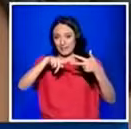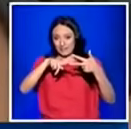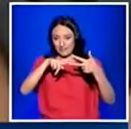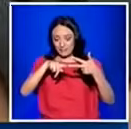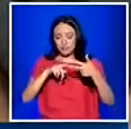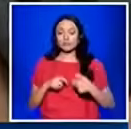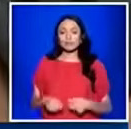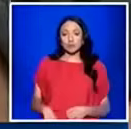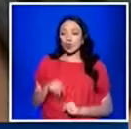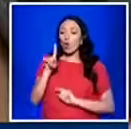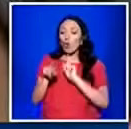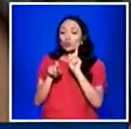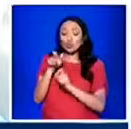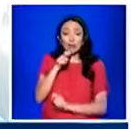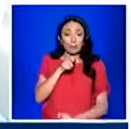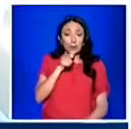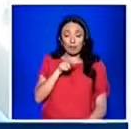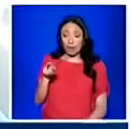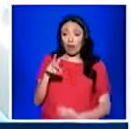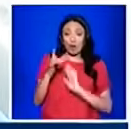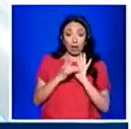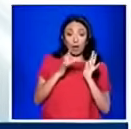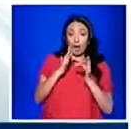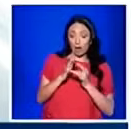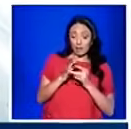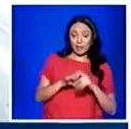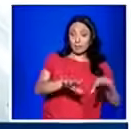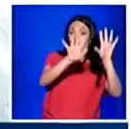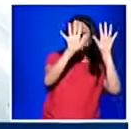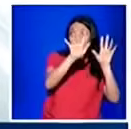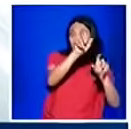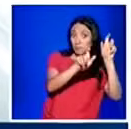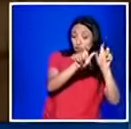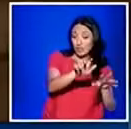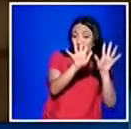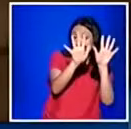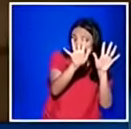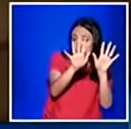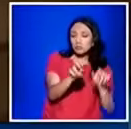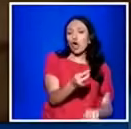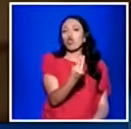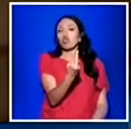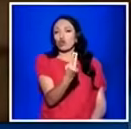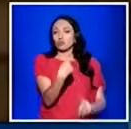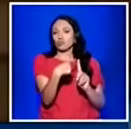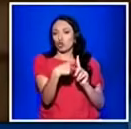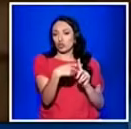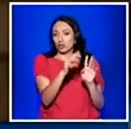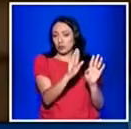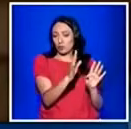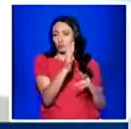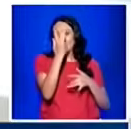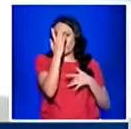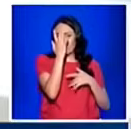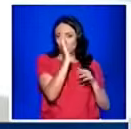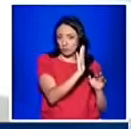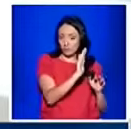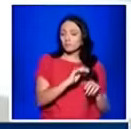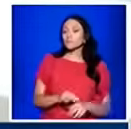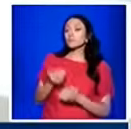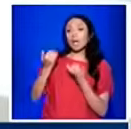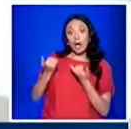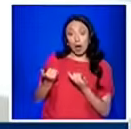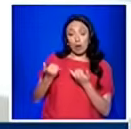En las consultas privadas, por ejemplo, en abril, 2 de cada 10 personas eran positivas para enfermedades de tipo respiratorio.